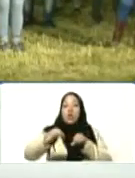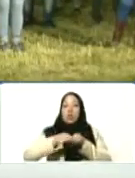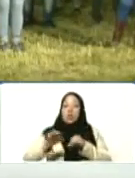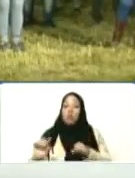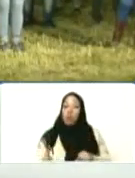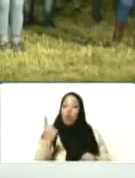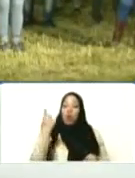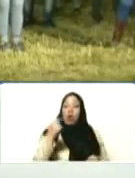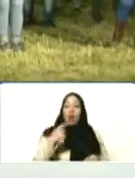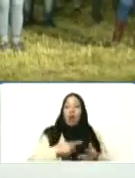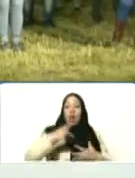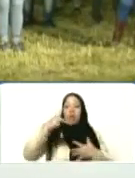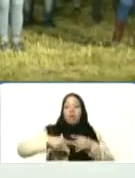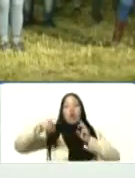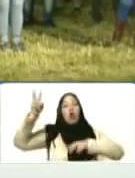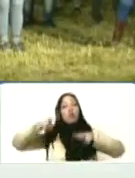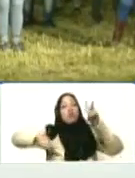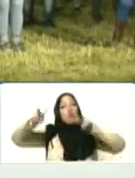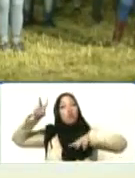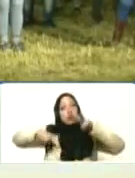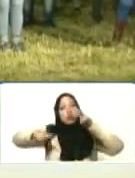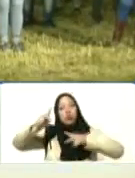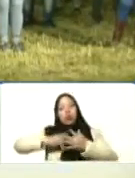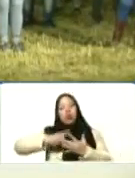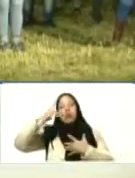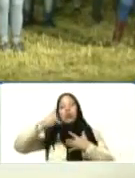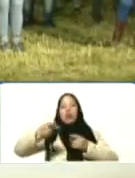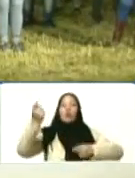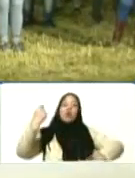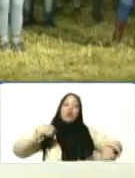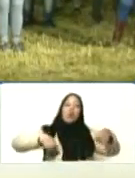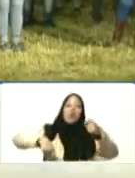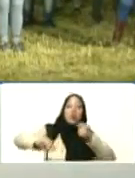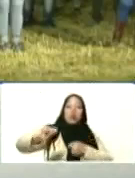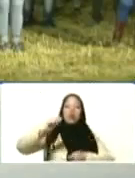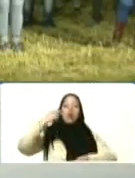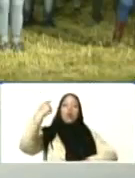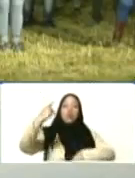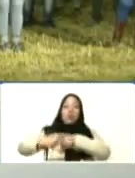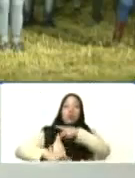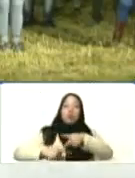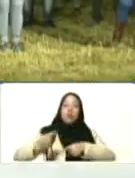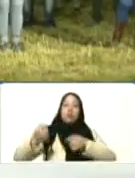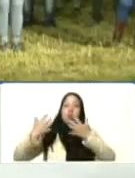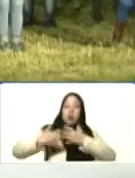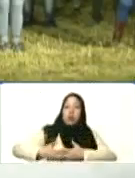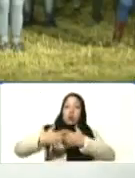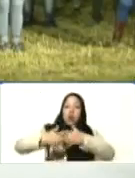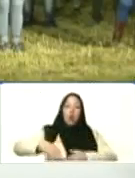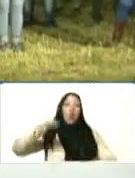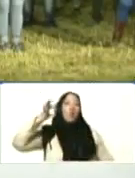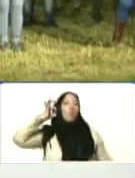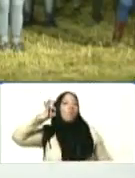exponer los proyectos y colocar y comercializar la producción de emprendedoras mujeres.